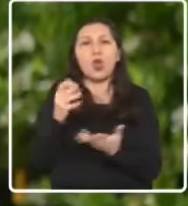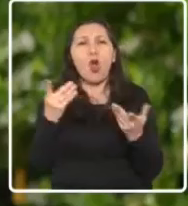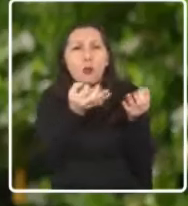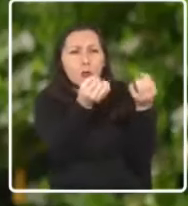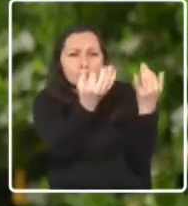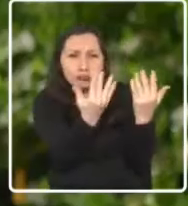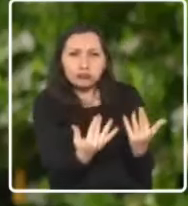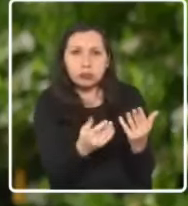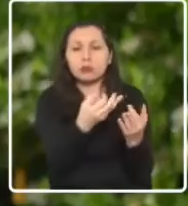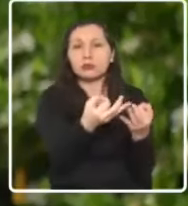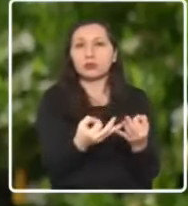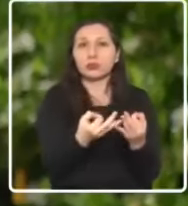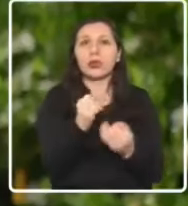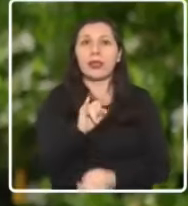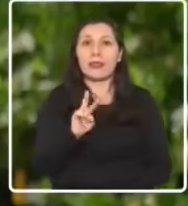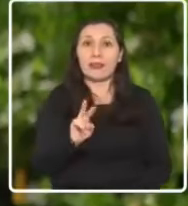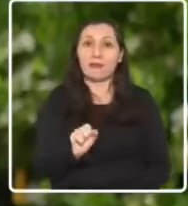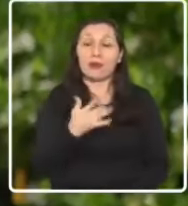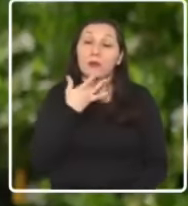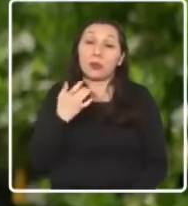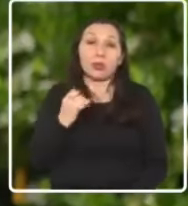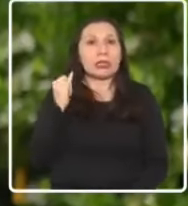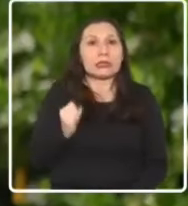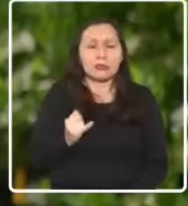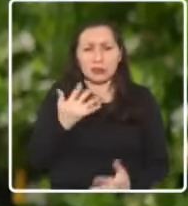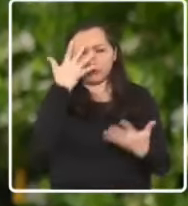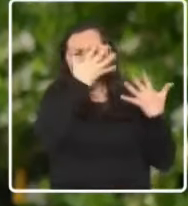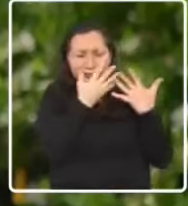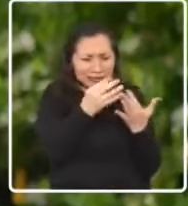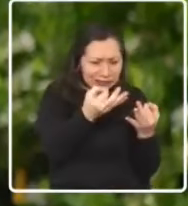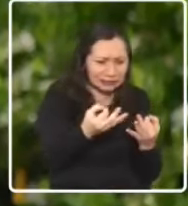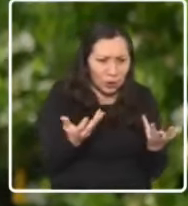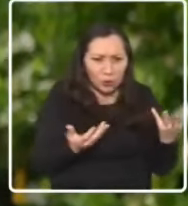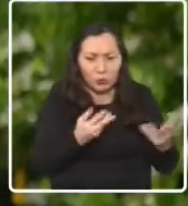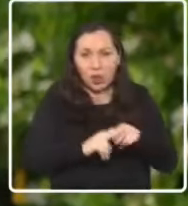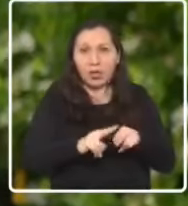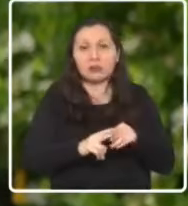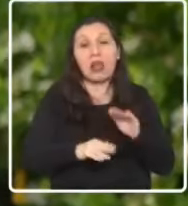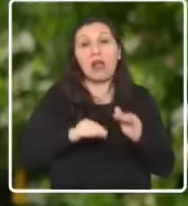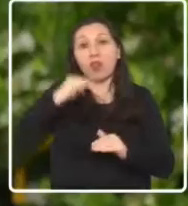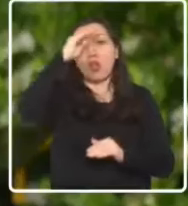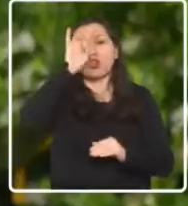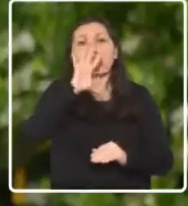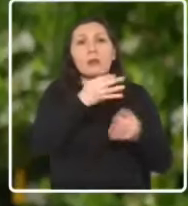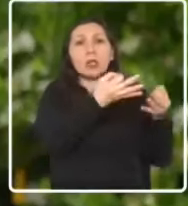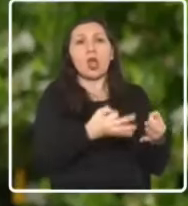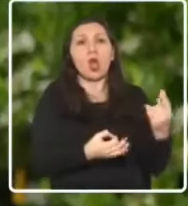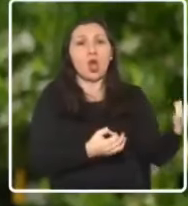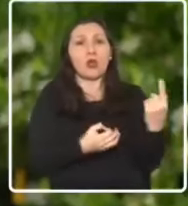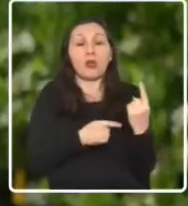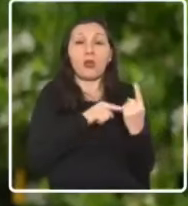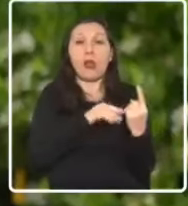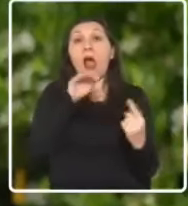IVA, porque era siempre demasiado engorroso para hacerlo. Muchas veces confiábamos solo en el contador, que muchas